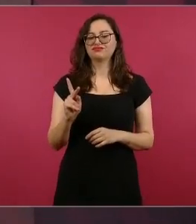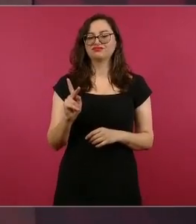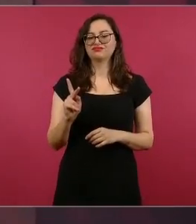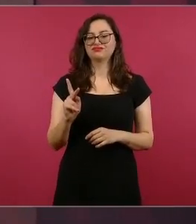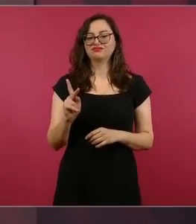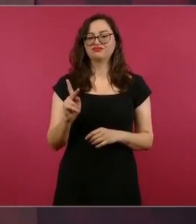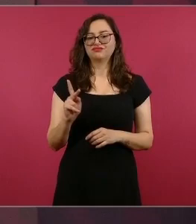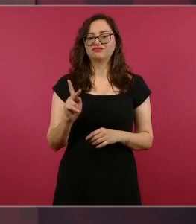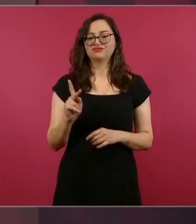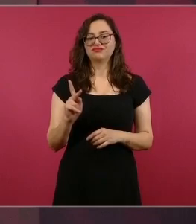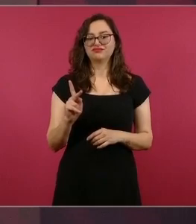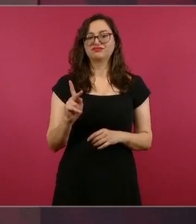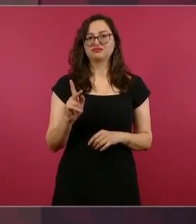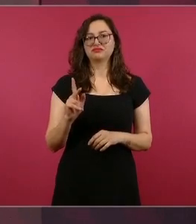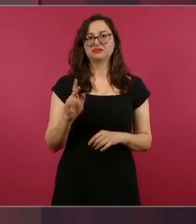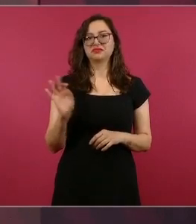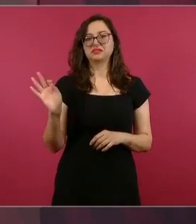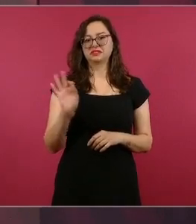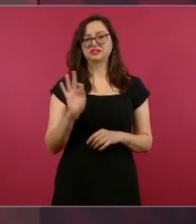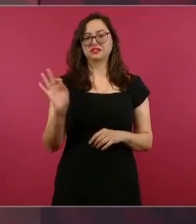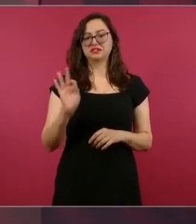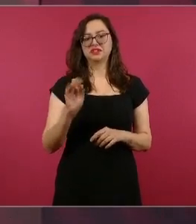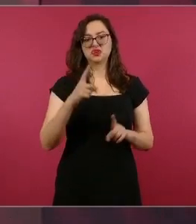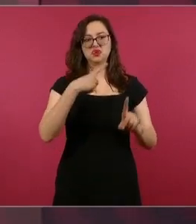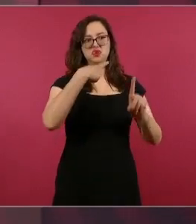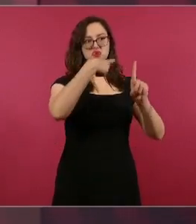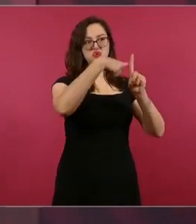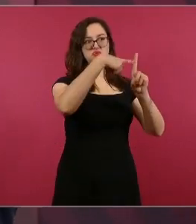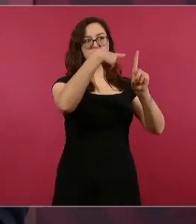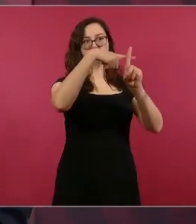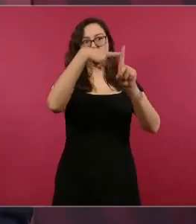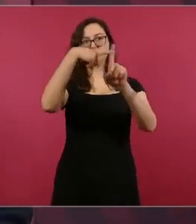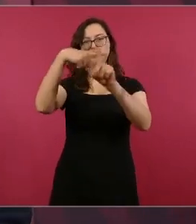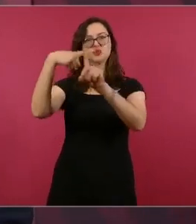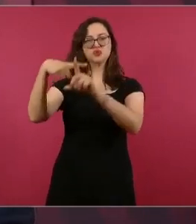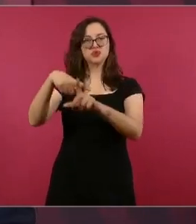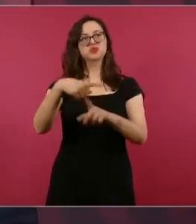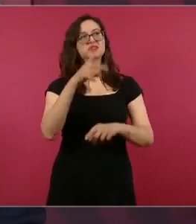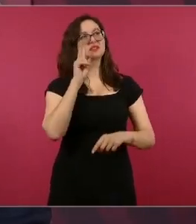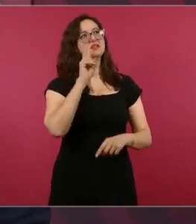yo creo que voy a ver las cruces en las construcciones